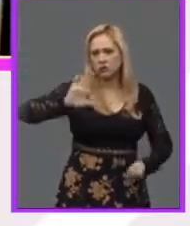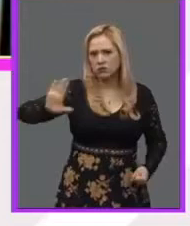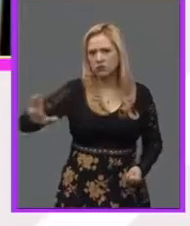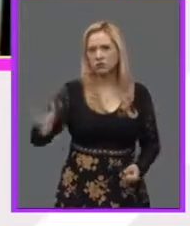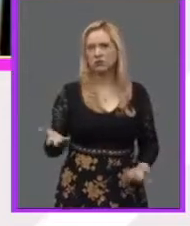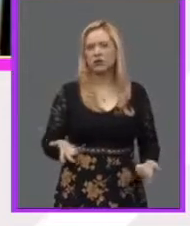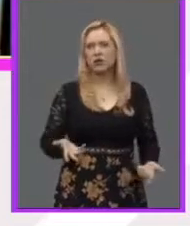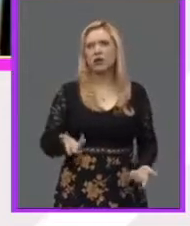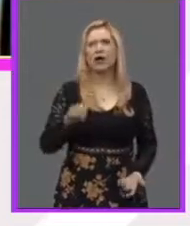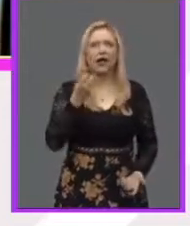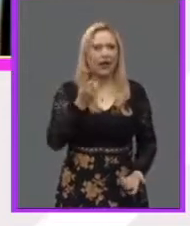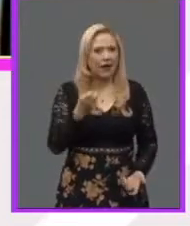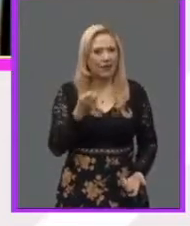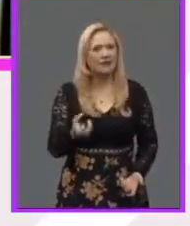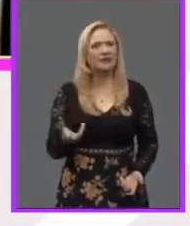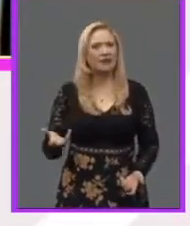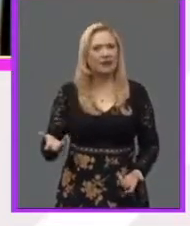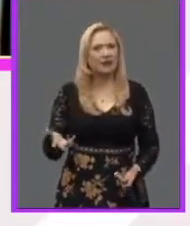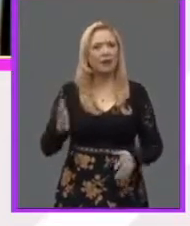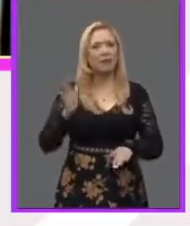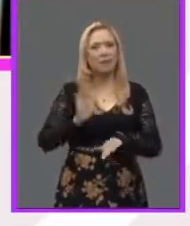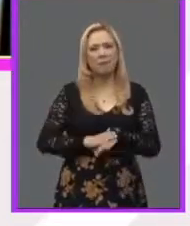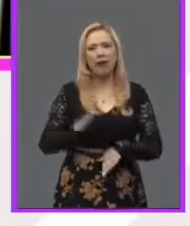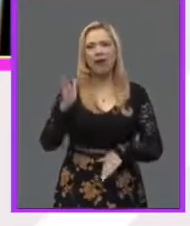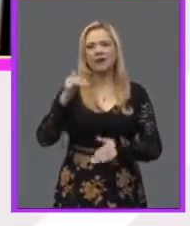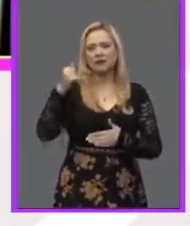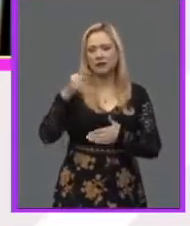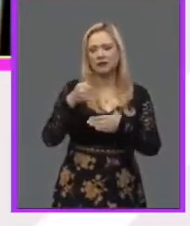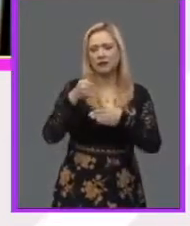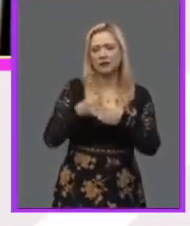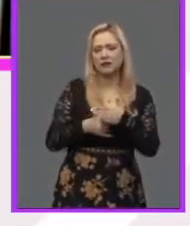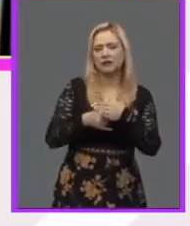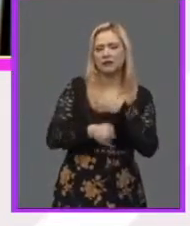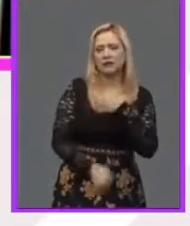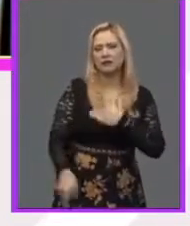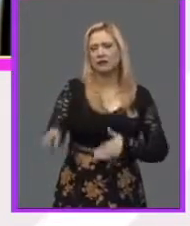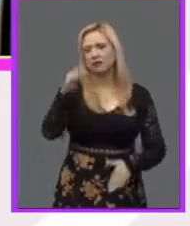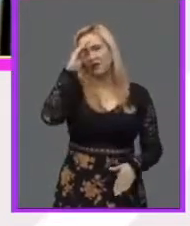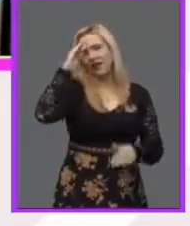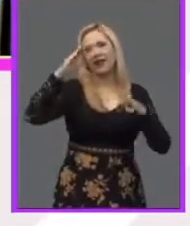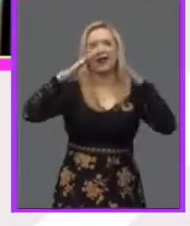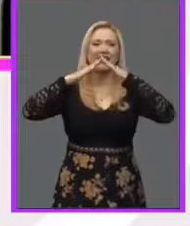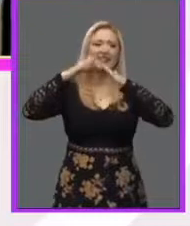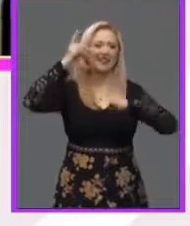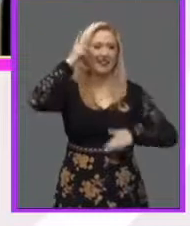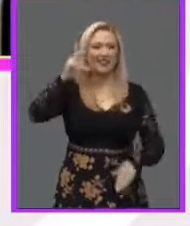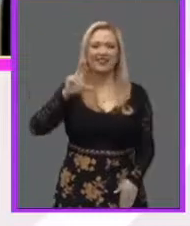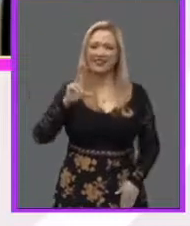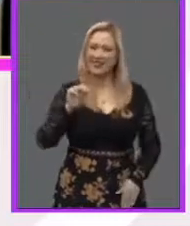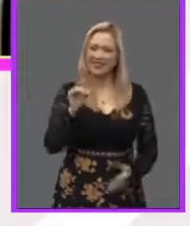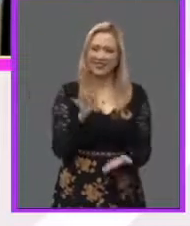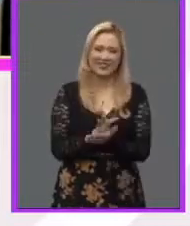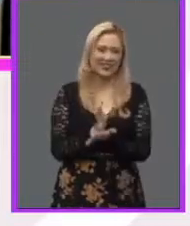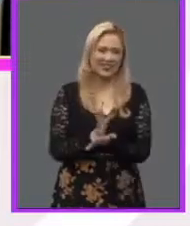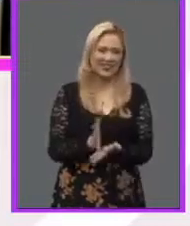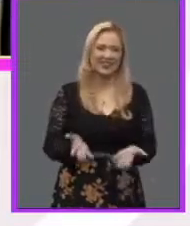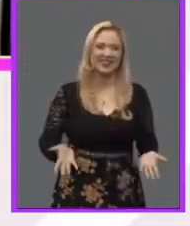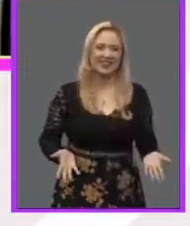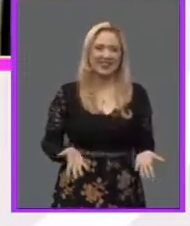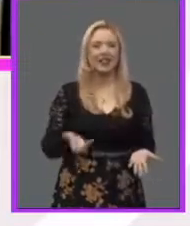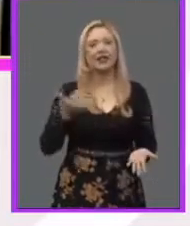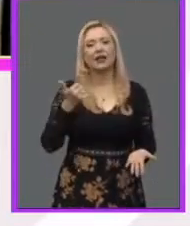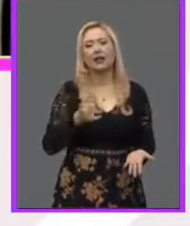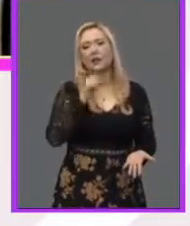violencia, entre otras cosas. Entonces, realmente es un derecho más amplio y diverso de lo que muchas veces pensamos. Y justo uno de los elementos que ha